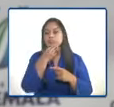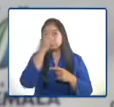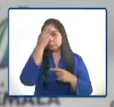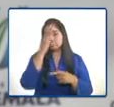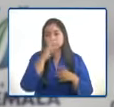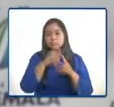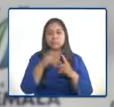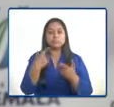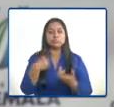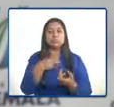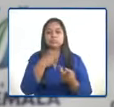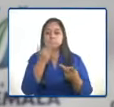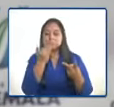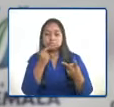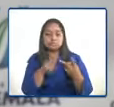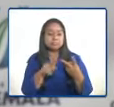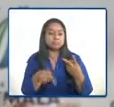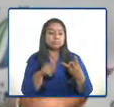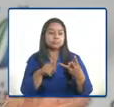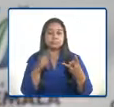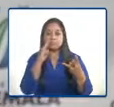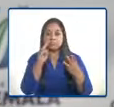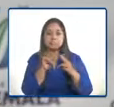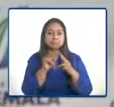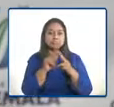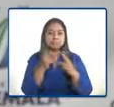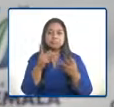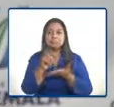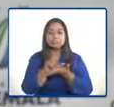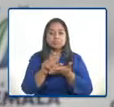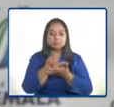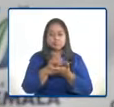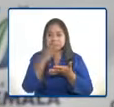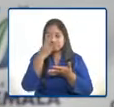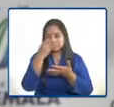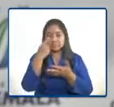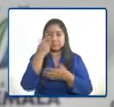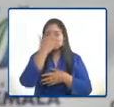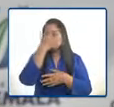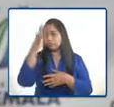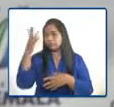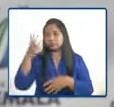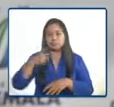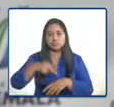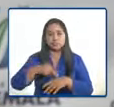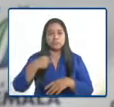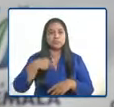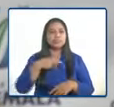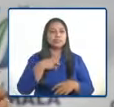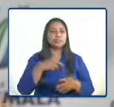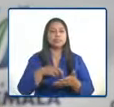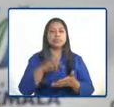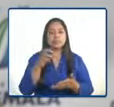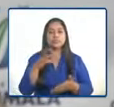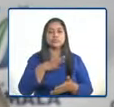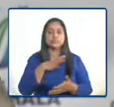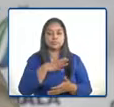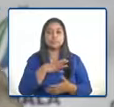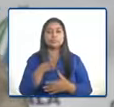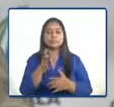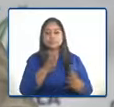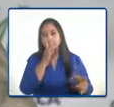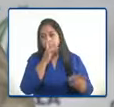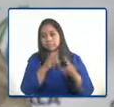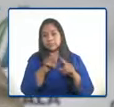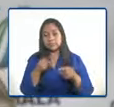nuestra gastronomía, para poder conocer estas bellas ciudades y bella naturaleza que también tiene nuestro país. Y esto pues con este